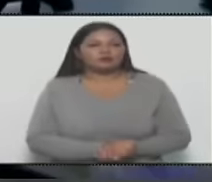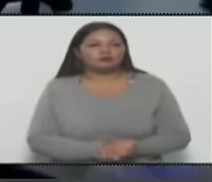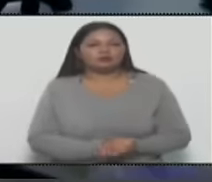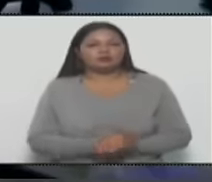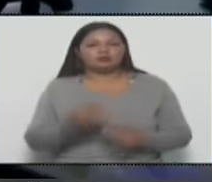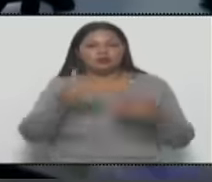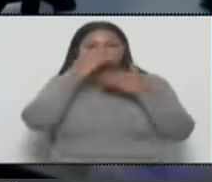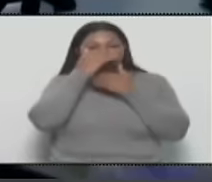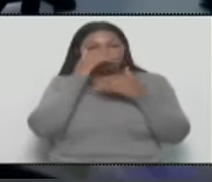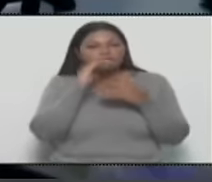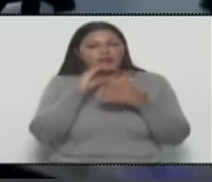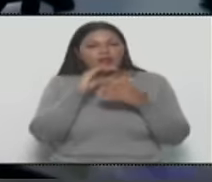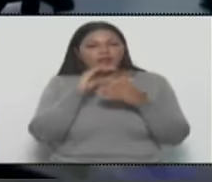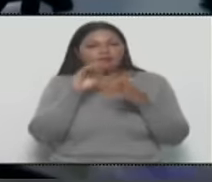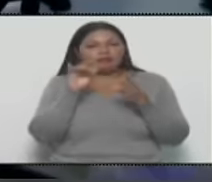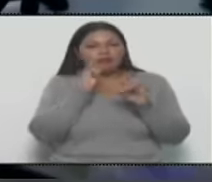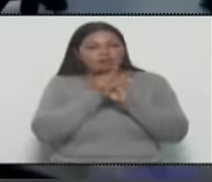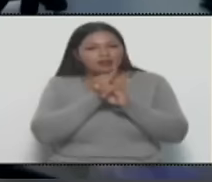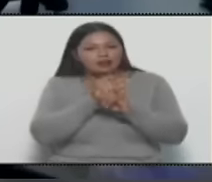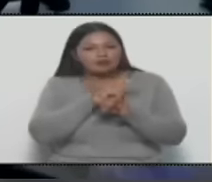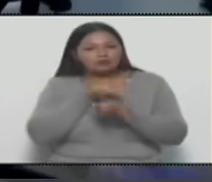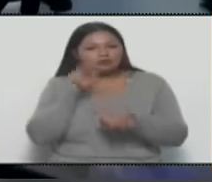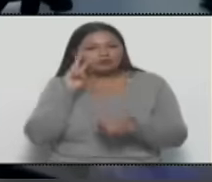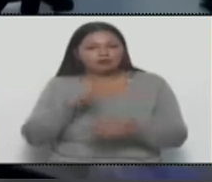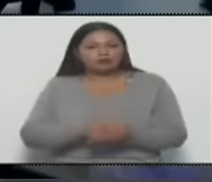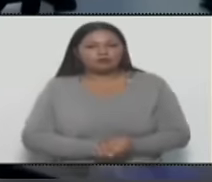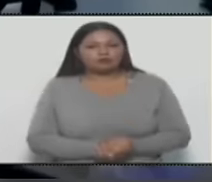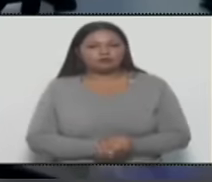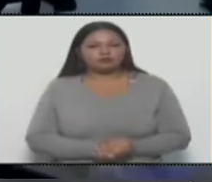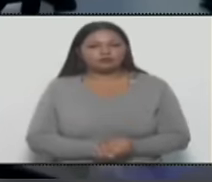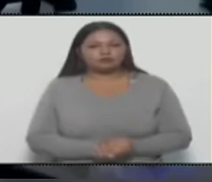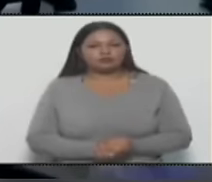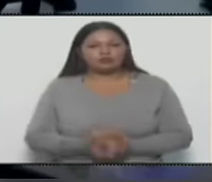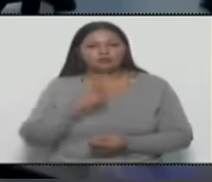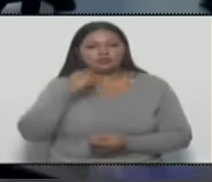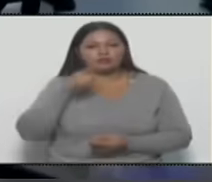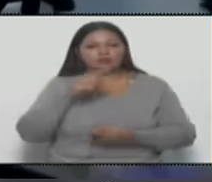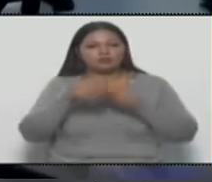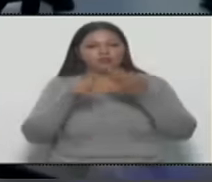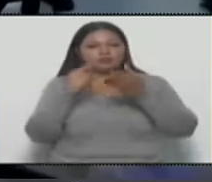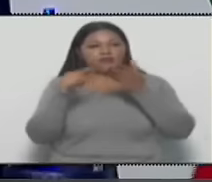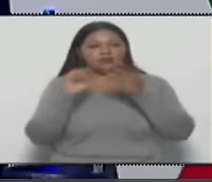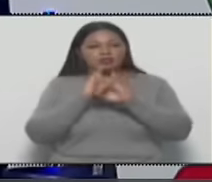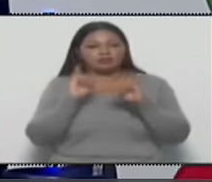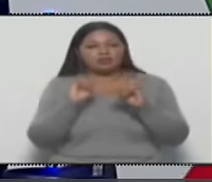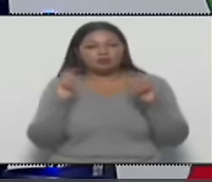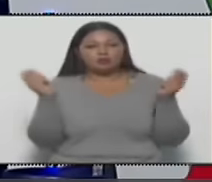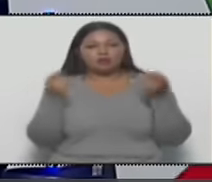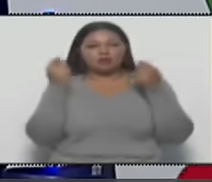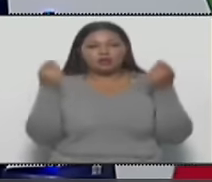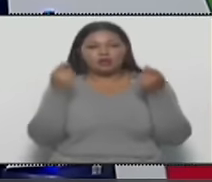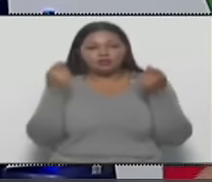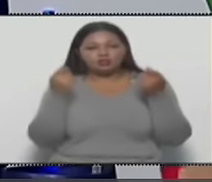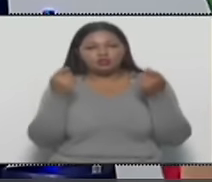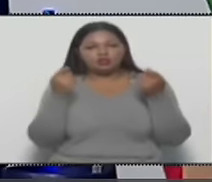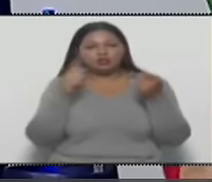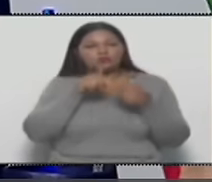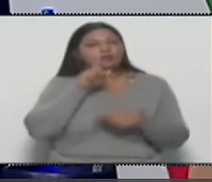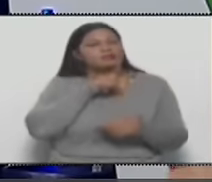delincuentes cibernéticos. Ellos decían que tenían la data y que la estaban publicando. Totalmente